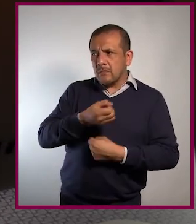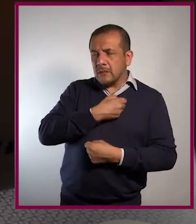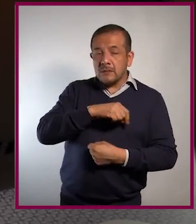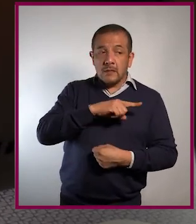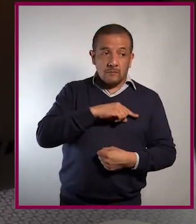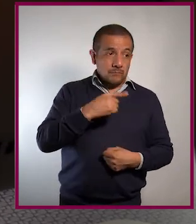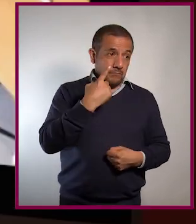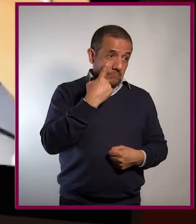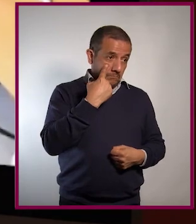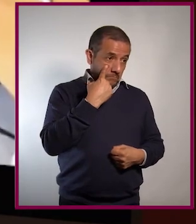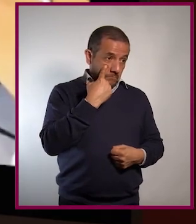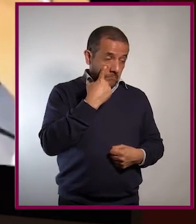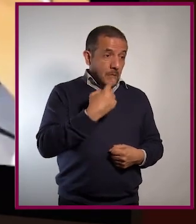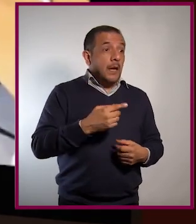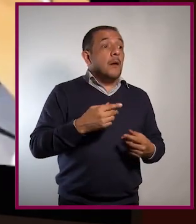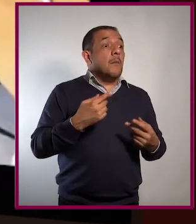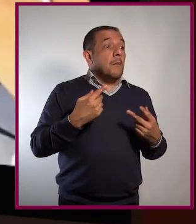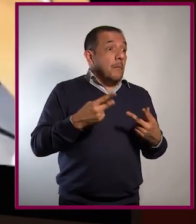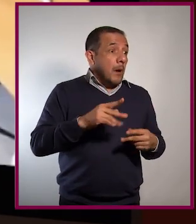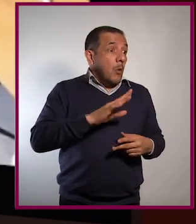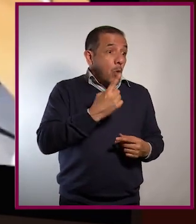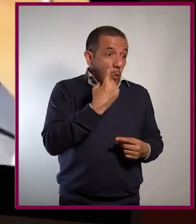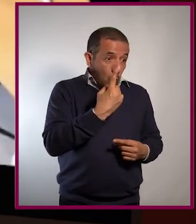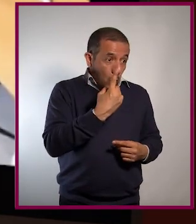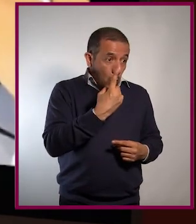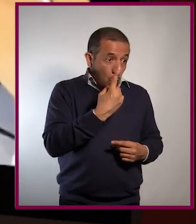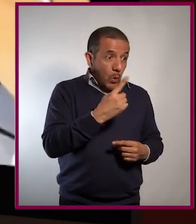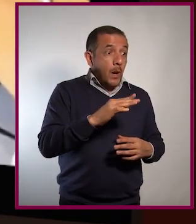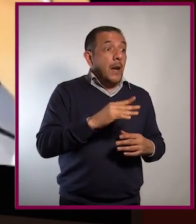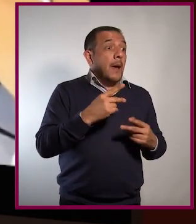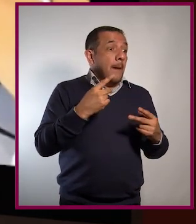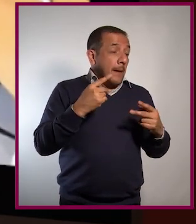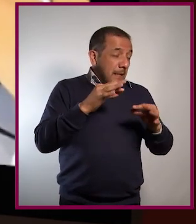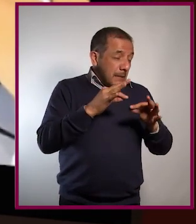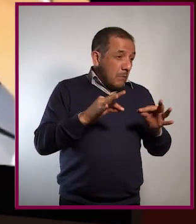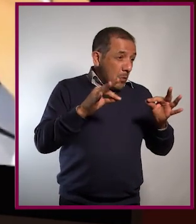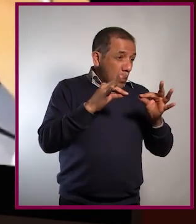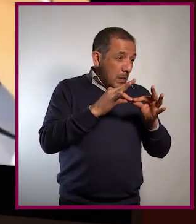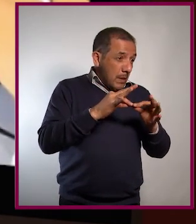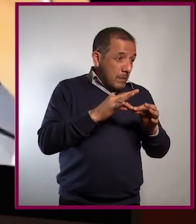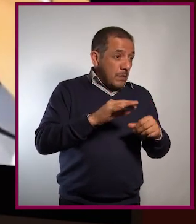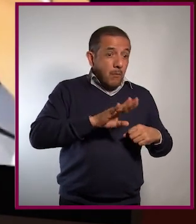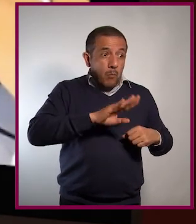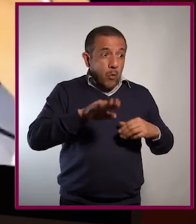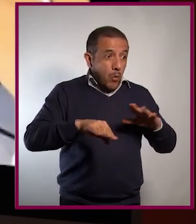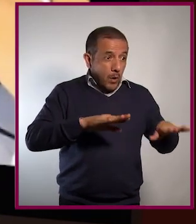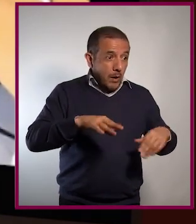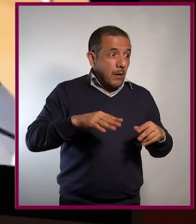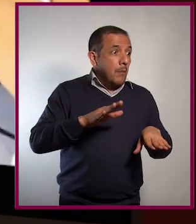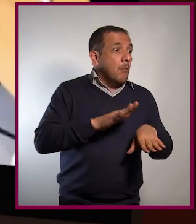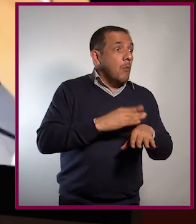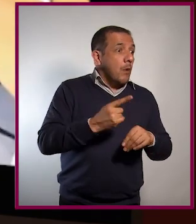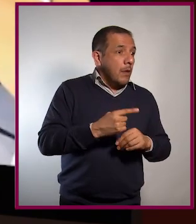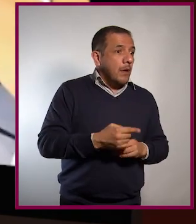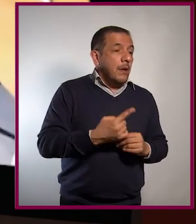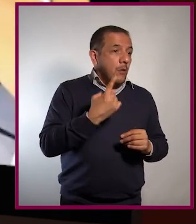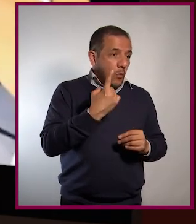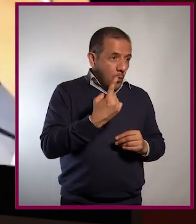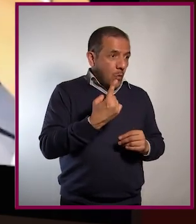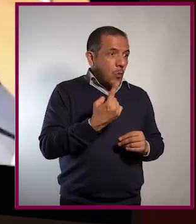pública? La causa número 1 de muerte en el mundo es tuberculosis por un